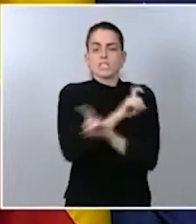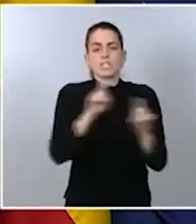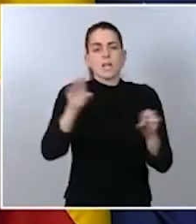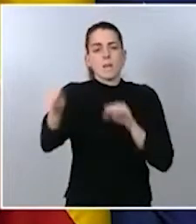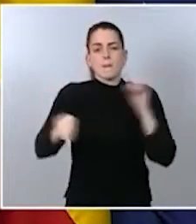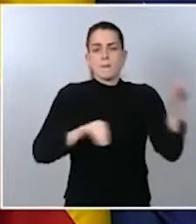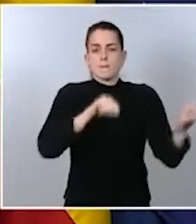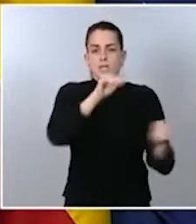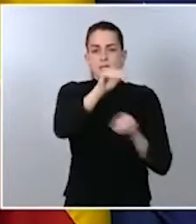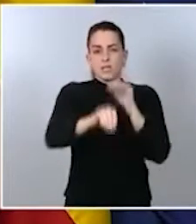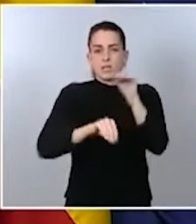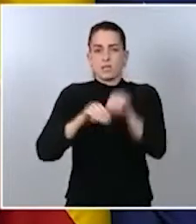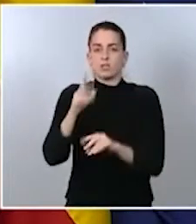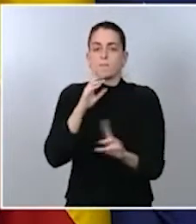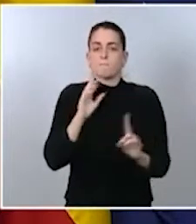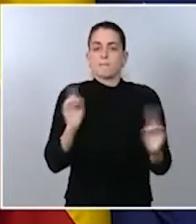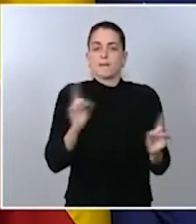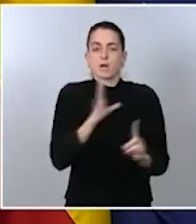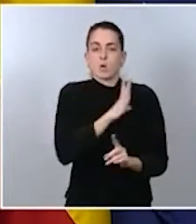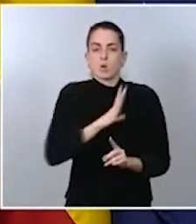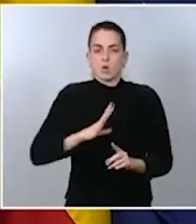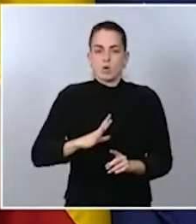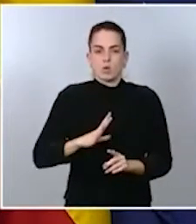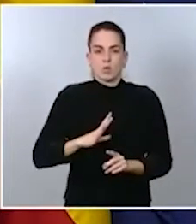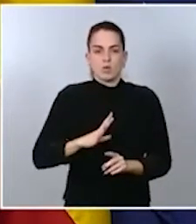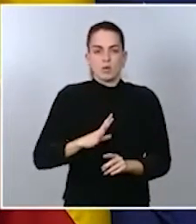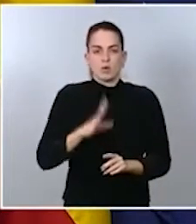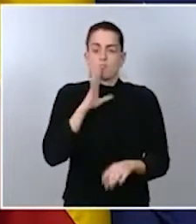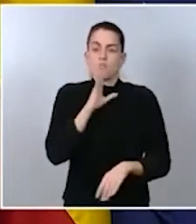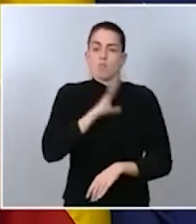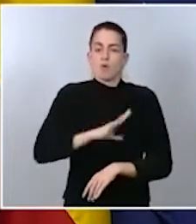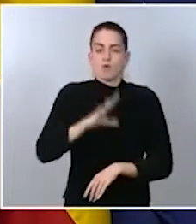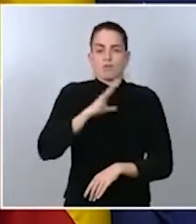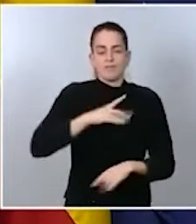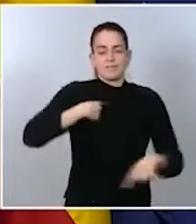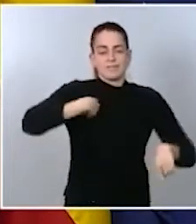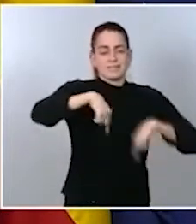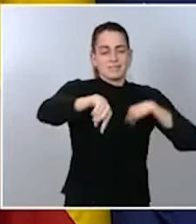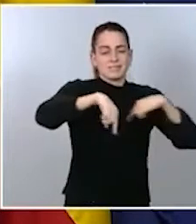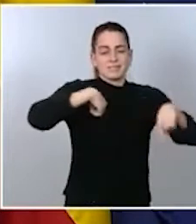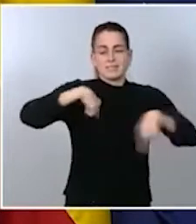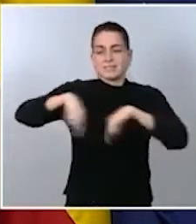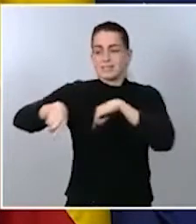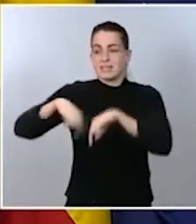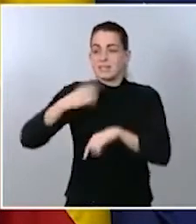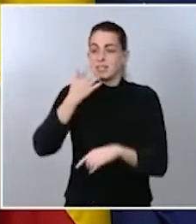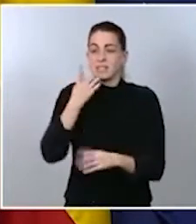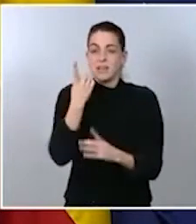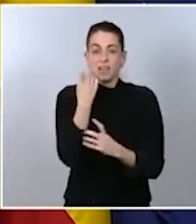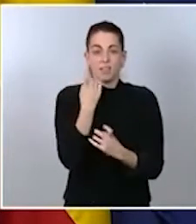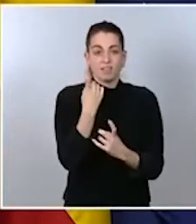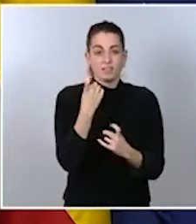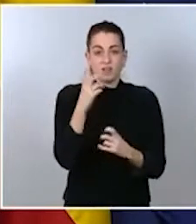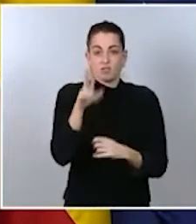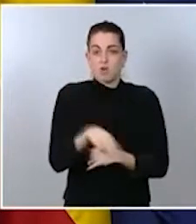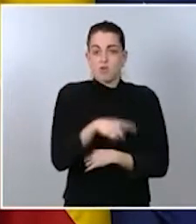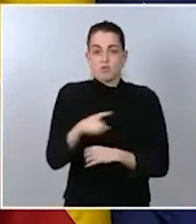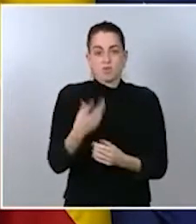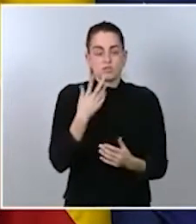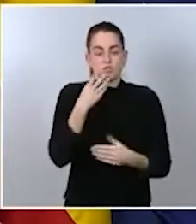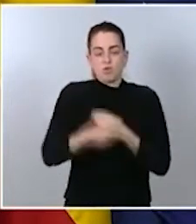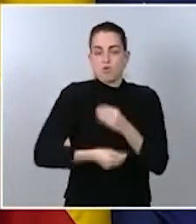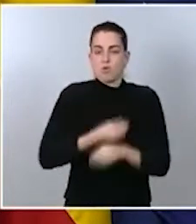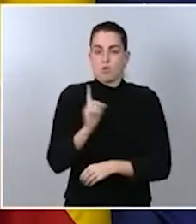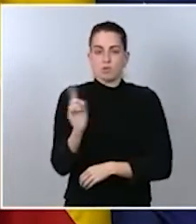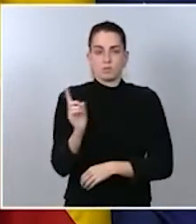prudencia y en la necesidad de evitar cualquier desplazamiento que no sea estrictamente imprescindible la